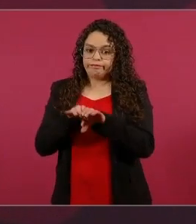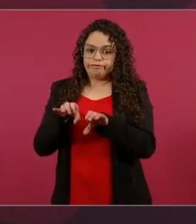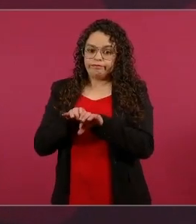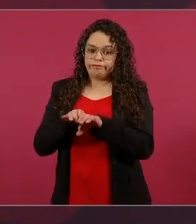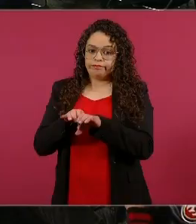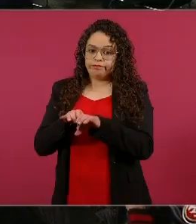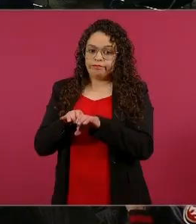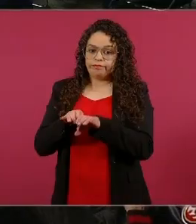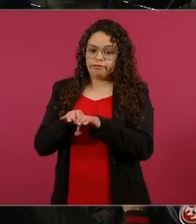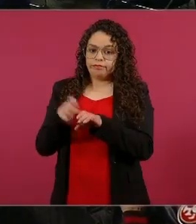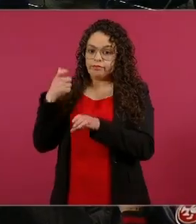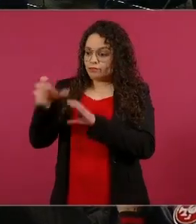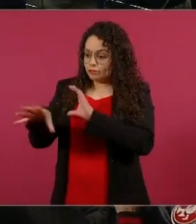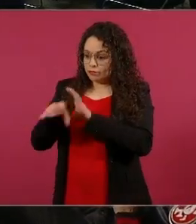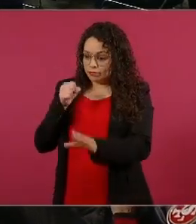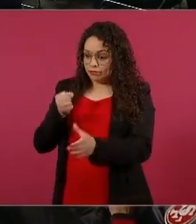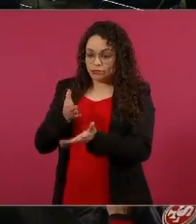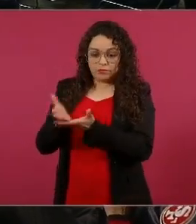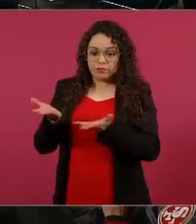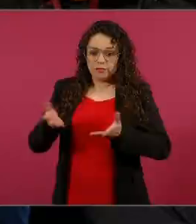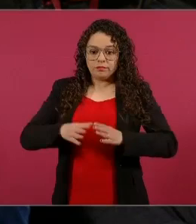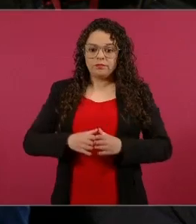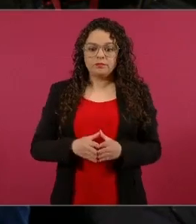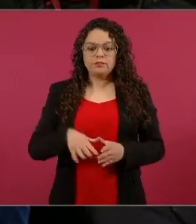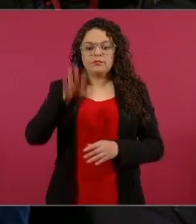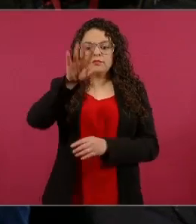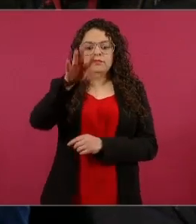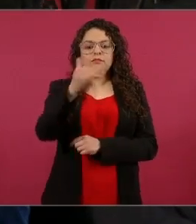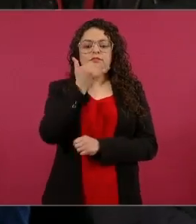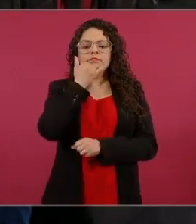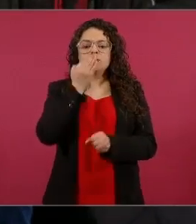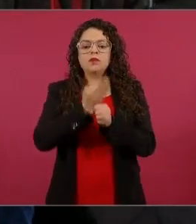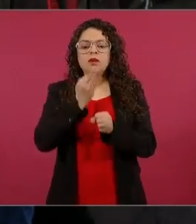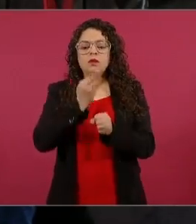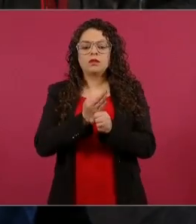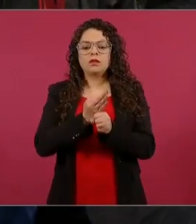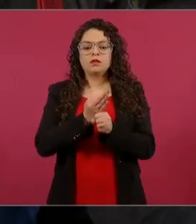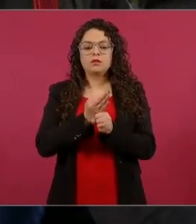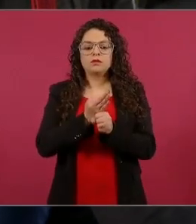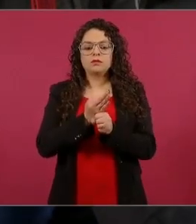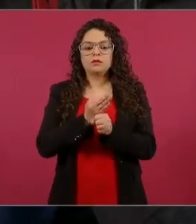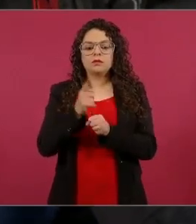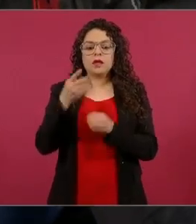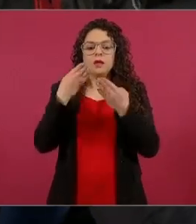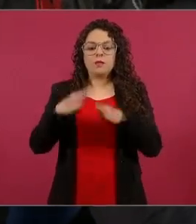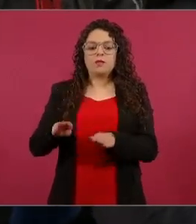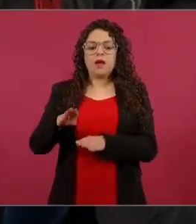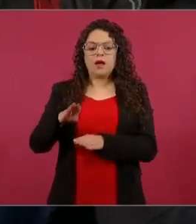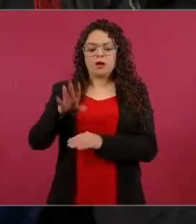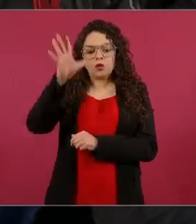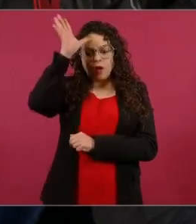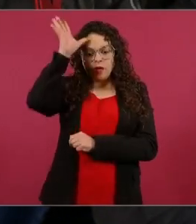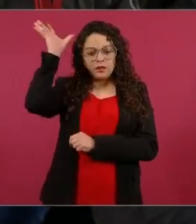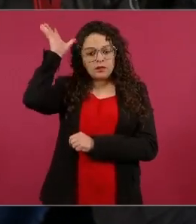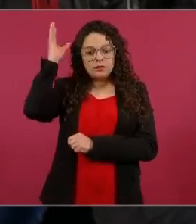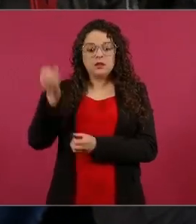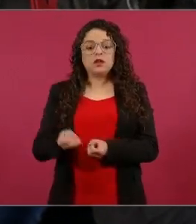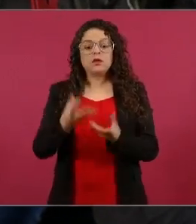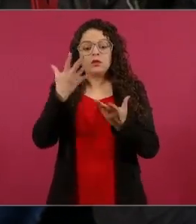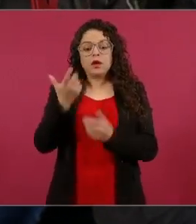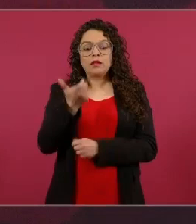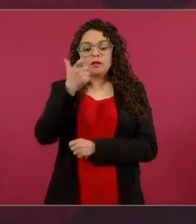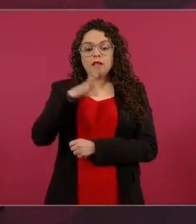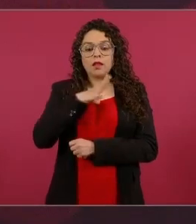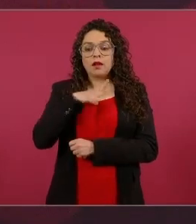a la cuenta bancaria entonces Cuánto dinero tiene t Banco Azteca ahorita de de las becas que se va a poder o no se va a poder